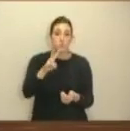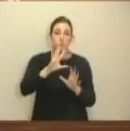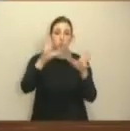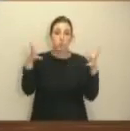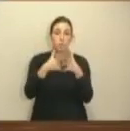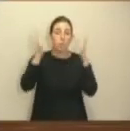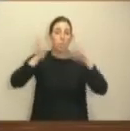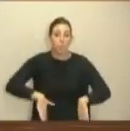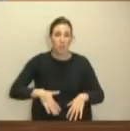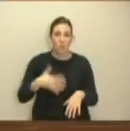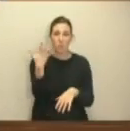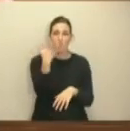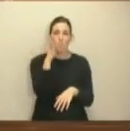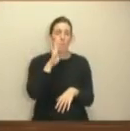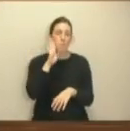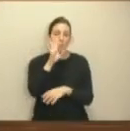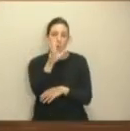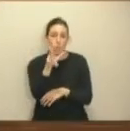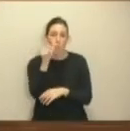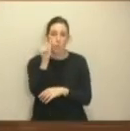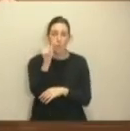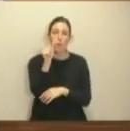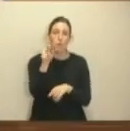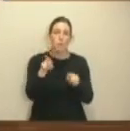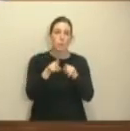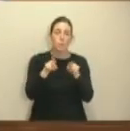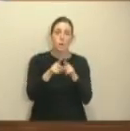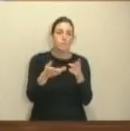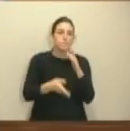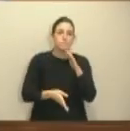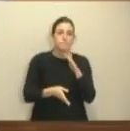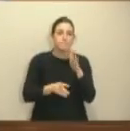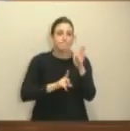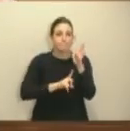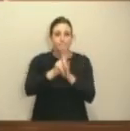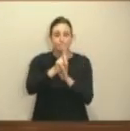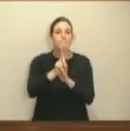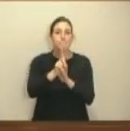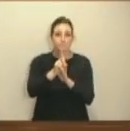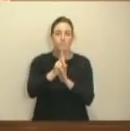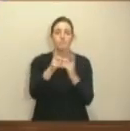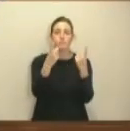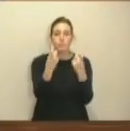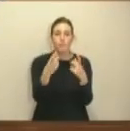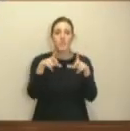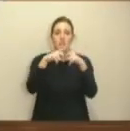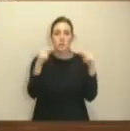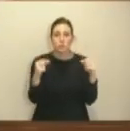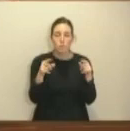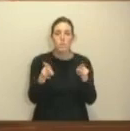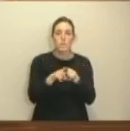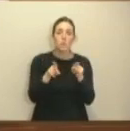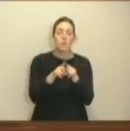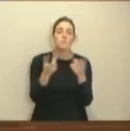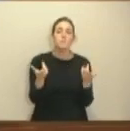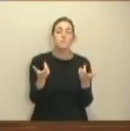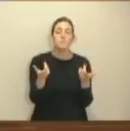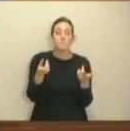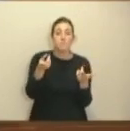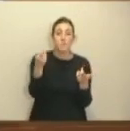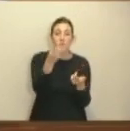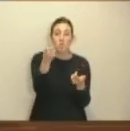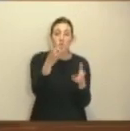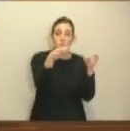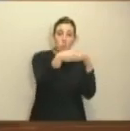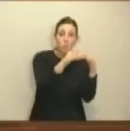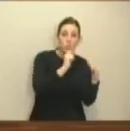corrupción, el círculo vicioso de la falta de crecimiento en Asturias, aumento de las necesidades sociales, y ustedes dos, el Partido